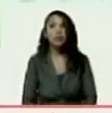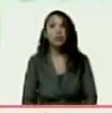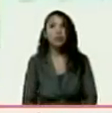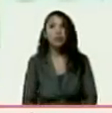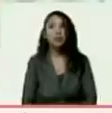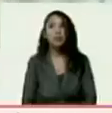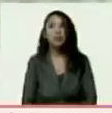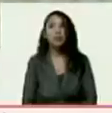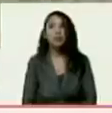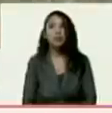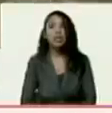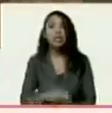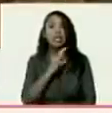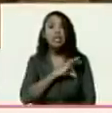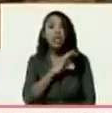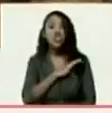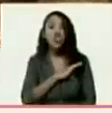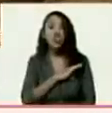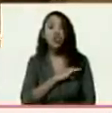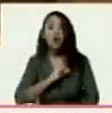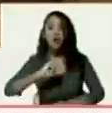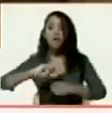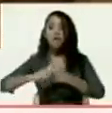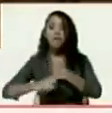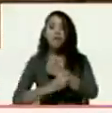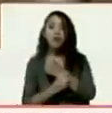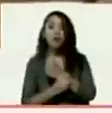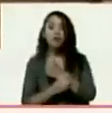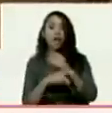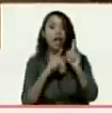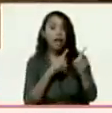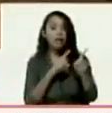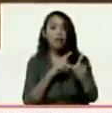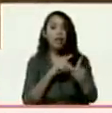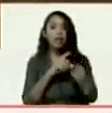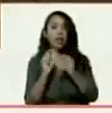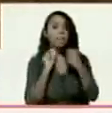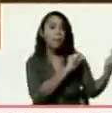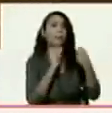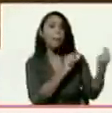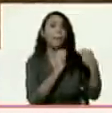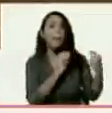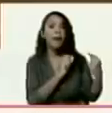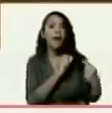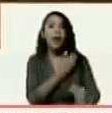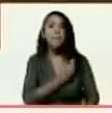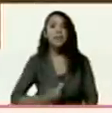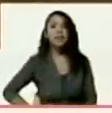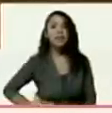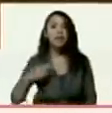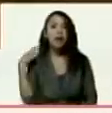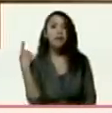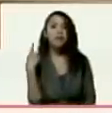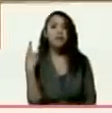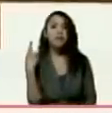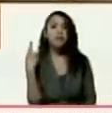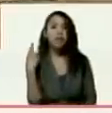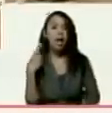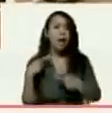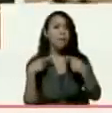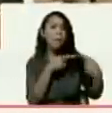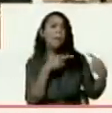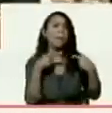El señor Guaidó ha pasado de disputar la presidencia de la República a